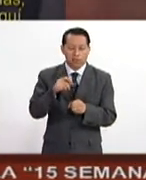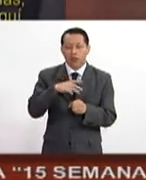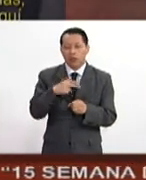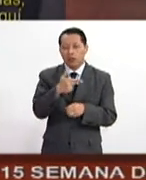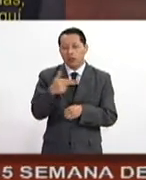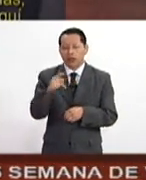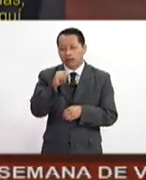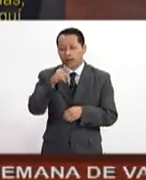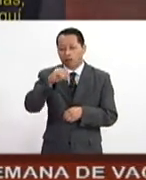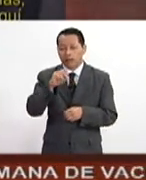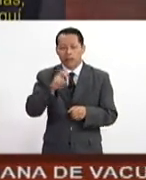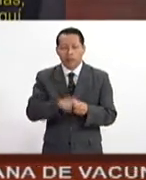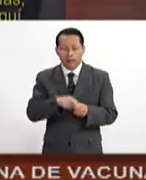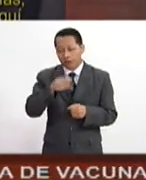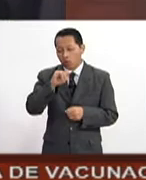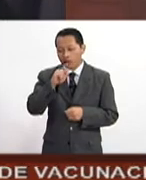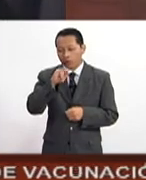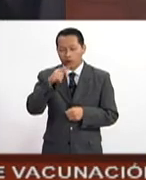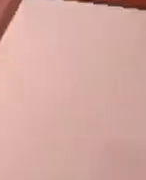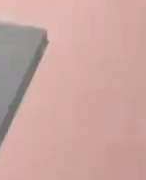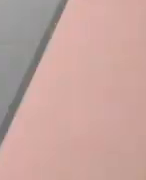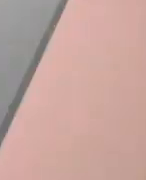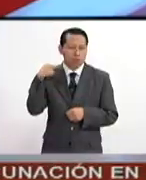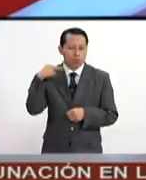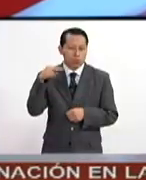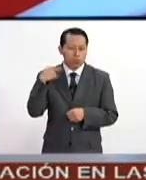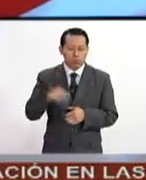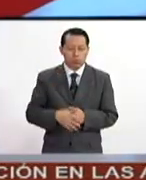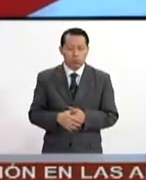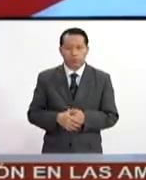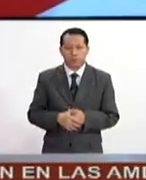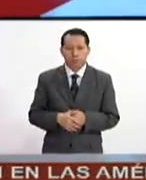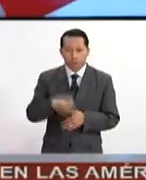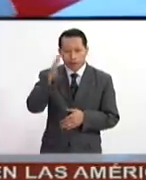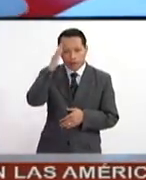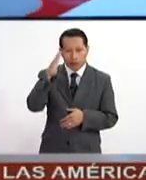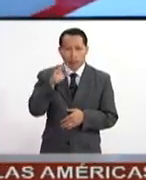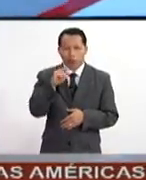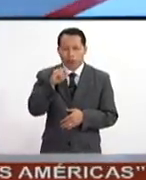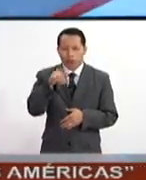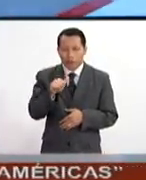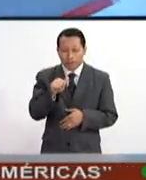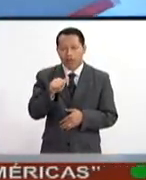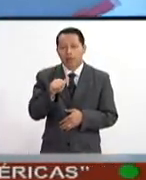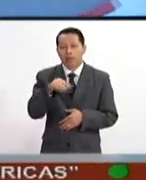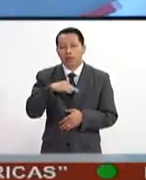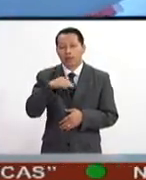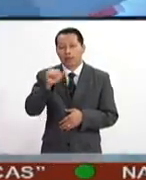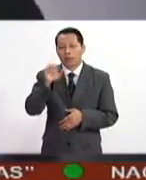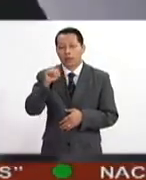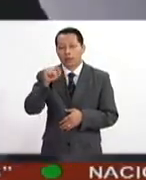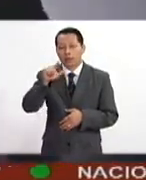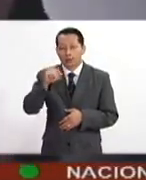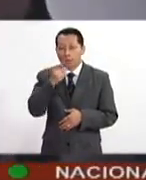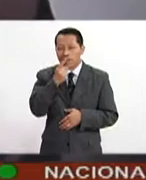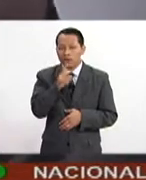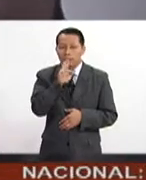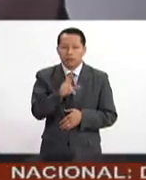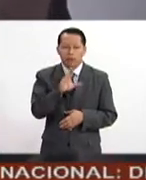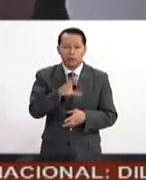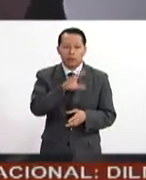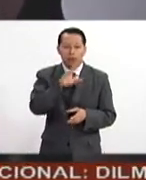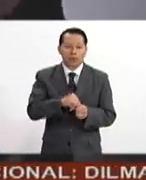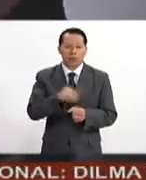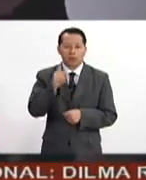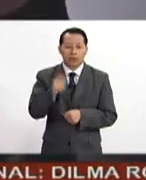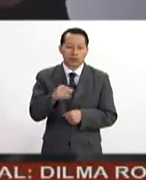de Coatzacoalcos, Veracruz. El líder de Morena, Andrés Manuel López Obrador, respondió que todo se trata